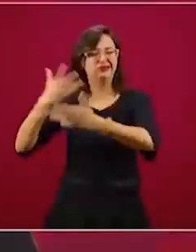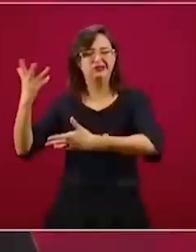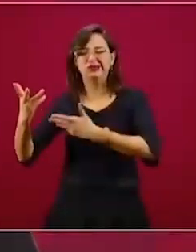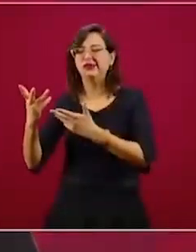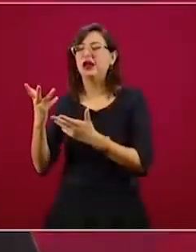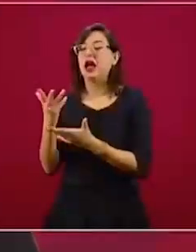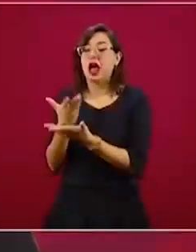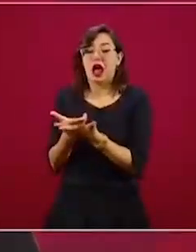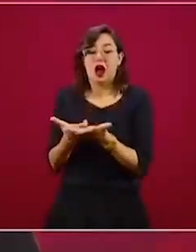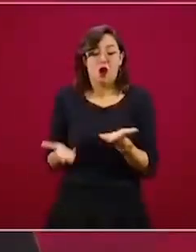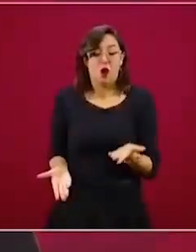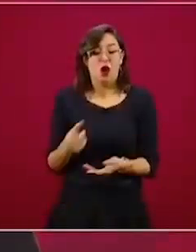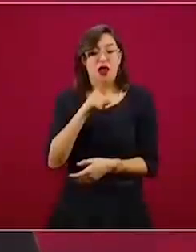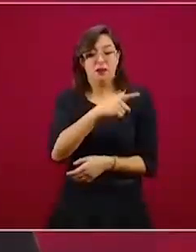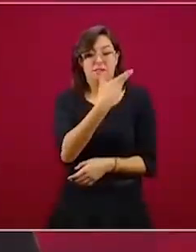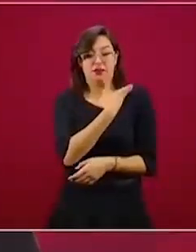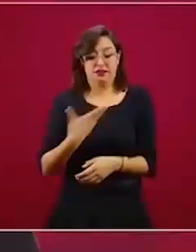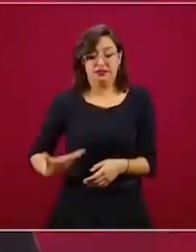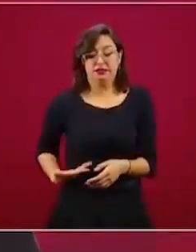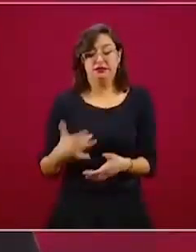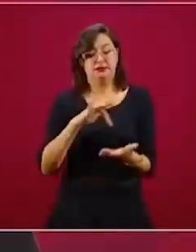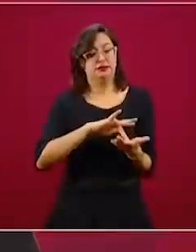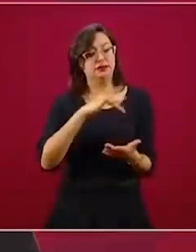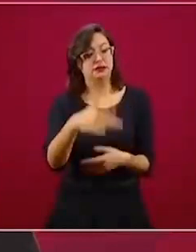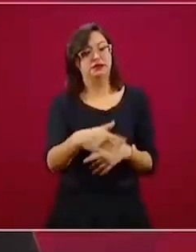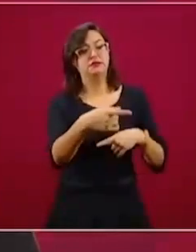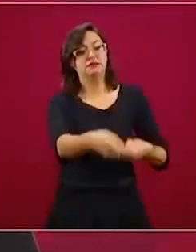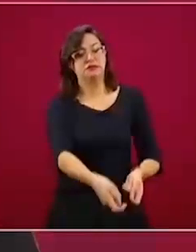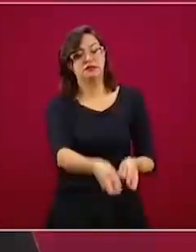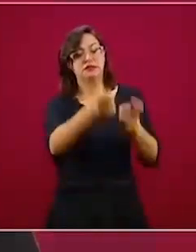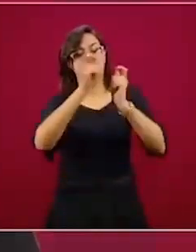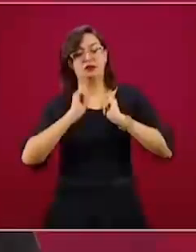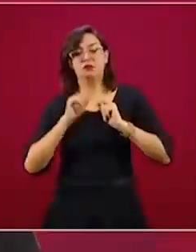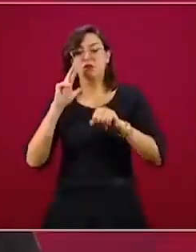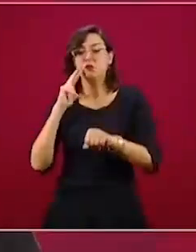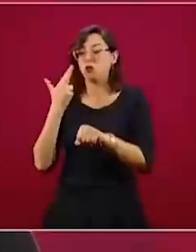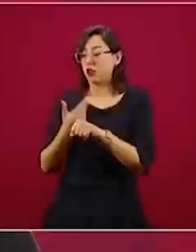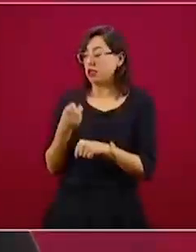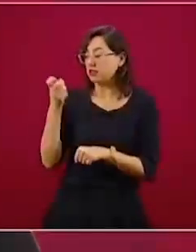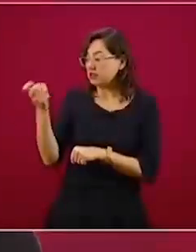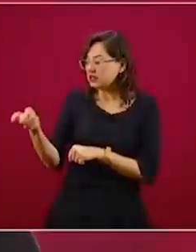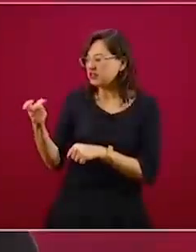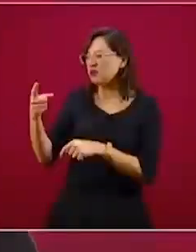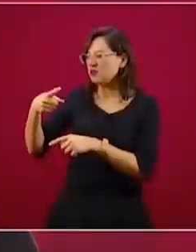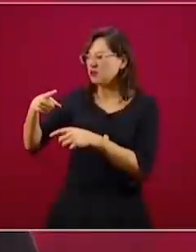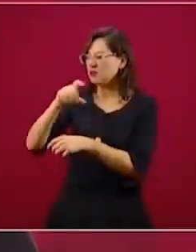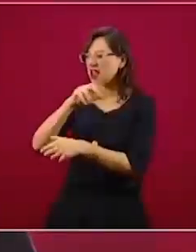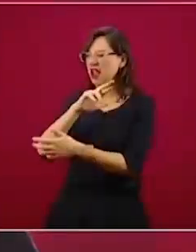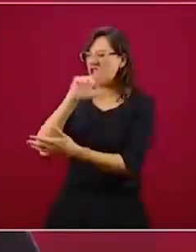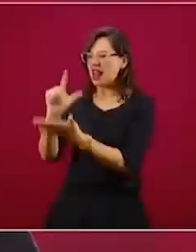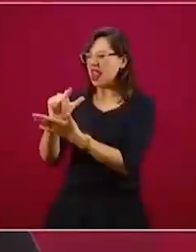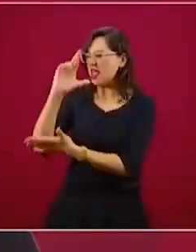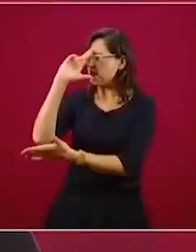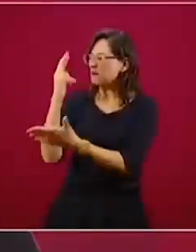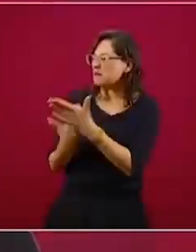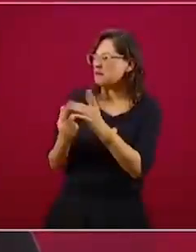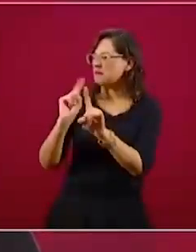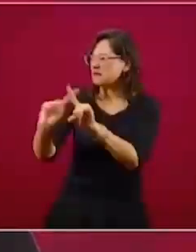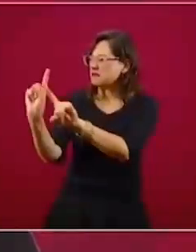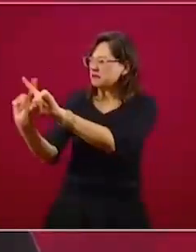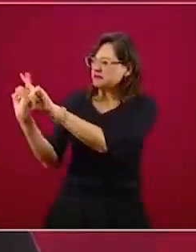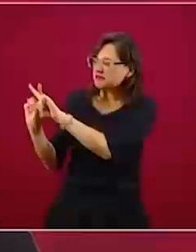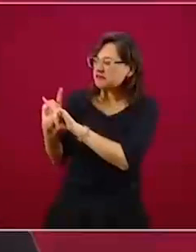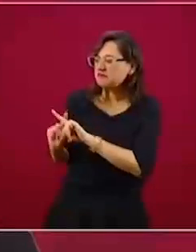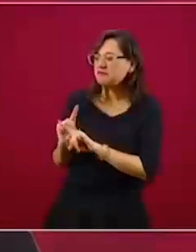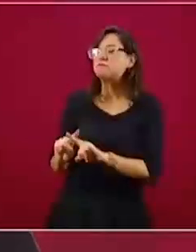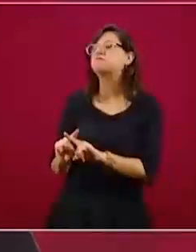de la República le ha dado al instituto para devolver al pueblo lo robado, es que vamos a reconocer, vamos a